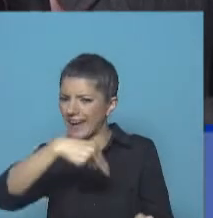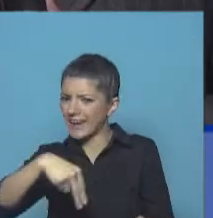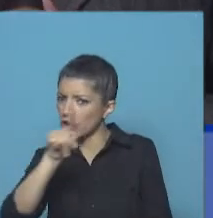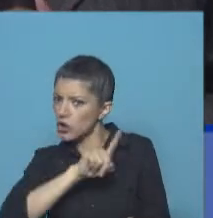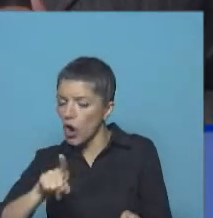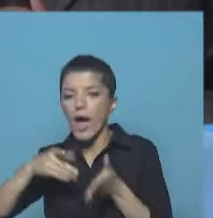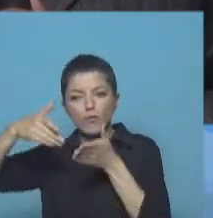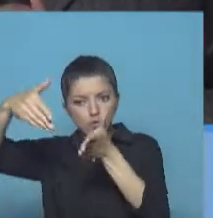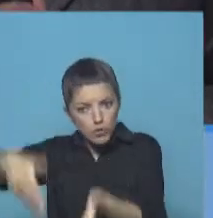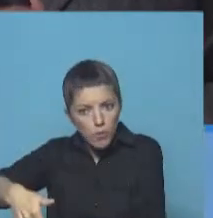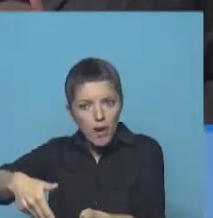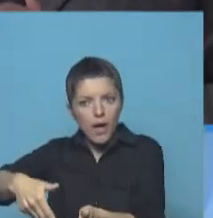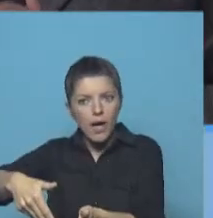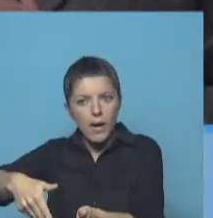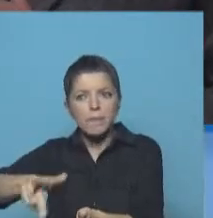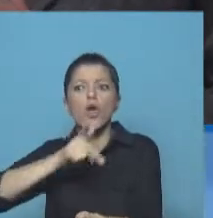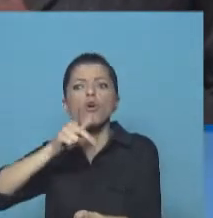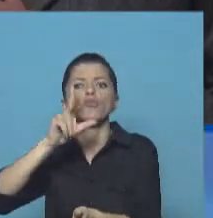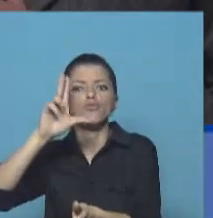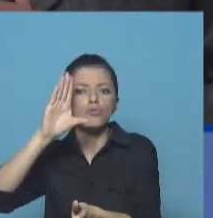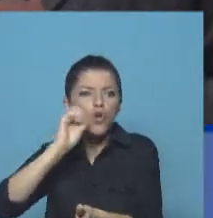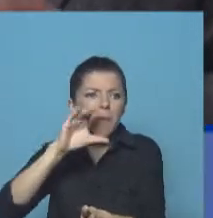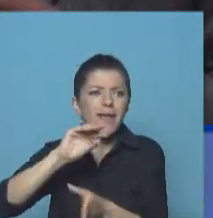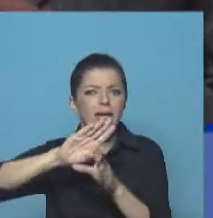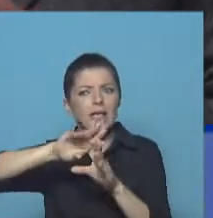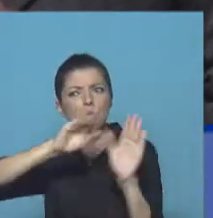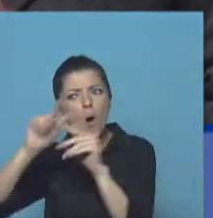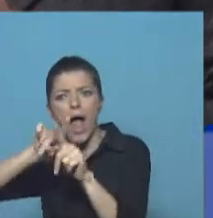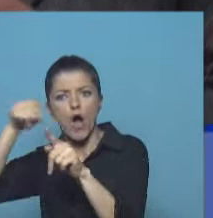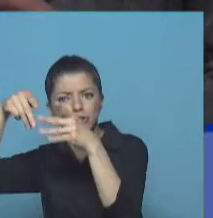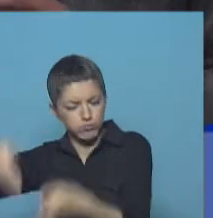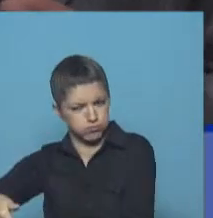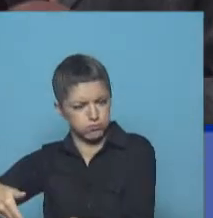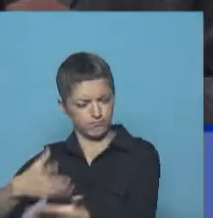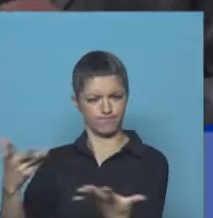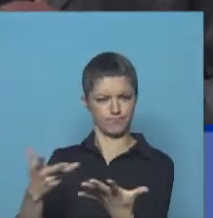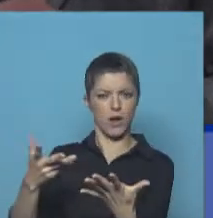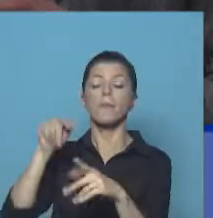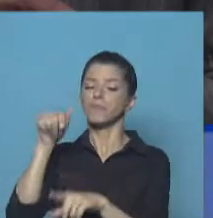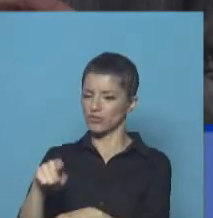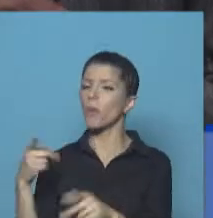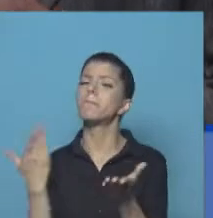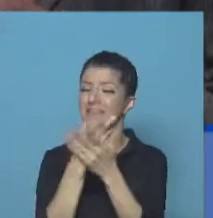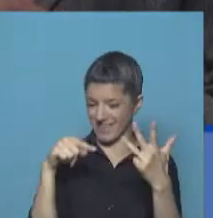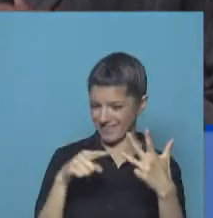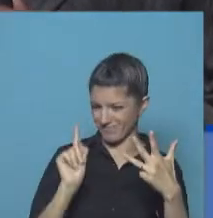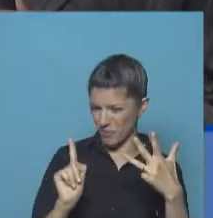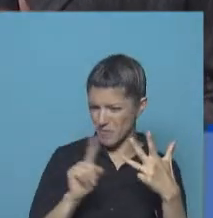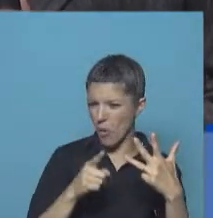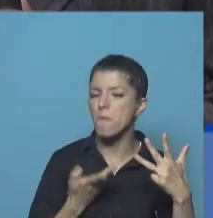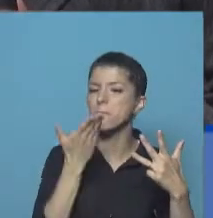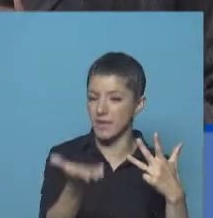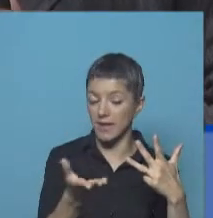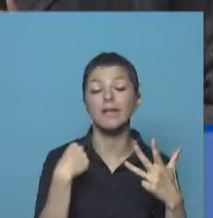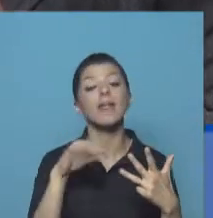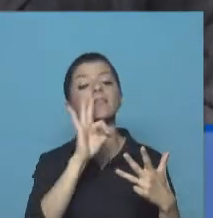tumbas mellizas esto es también parte de lo que están reclamando porque quieren un registro nacional de las tumbas y también de